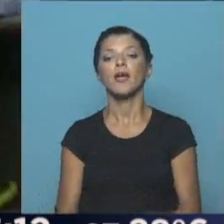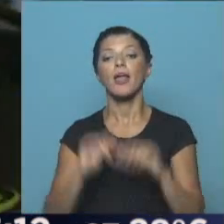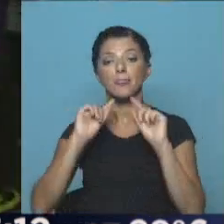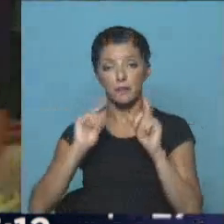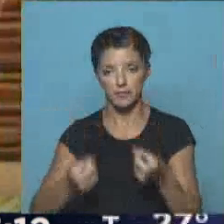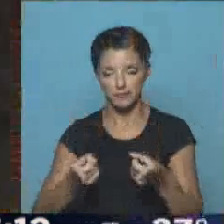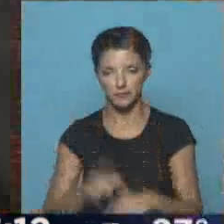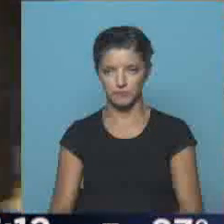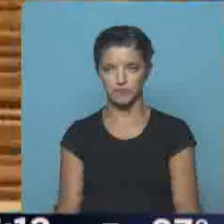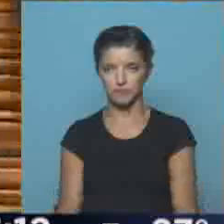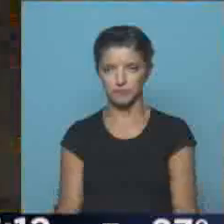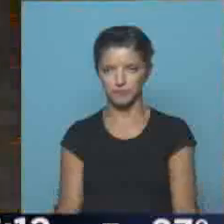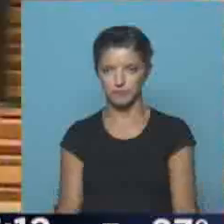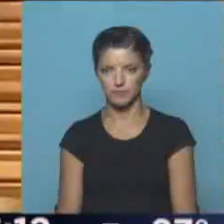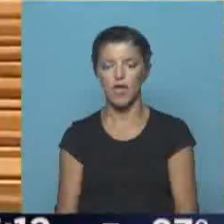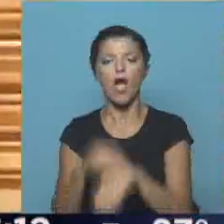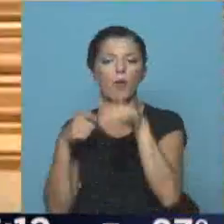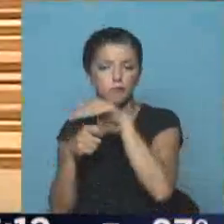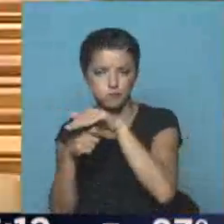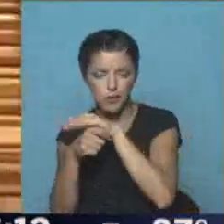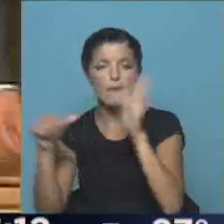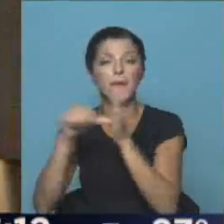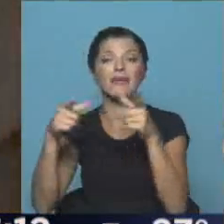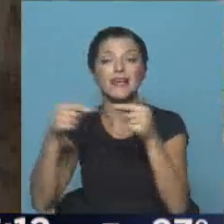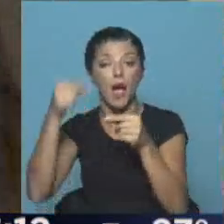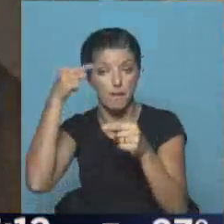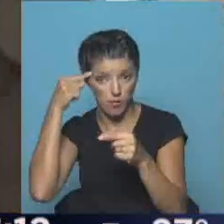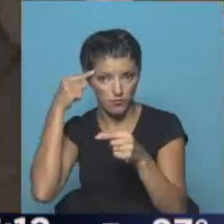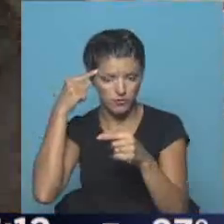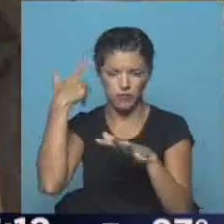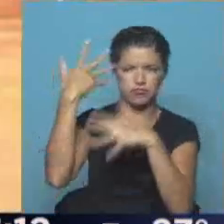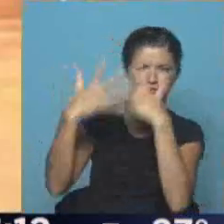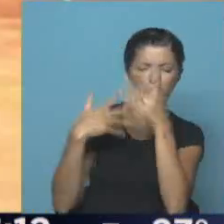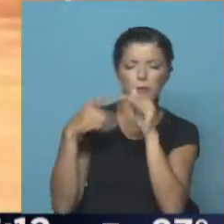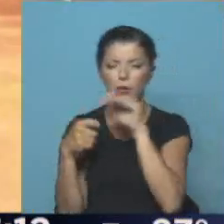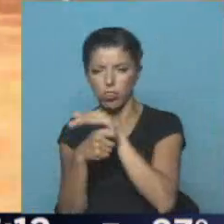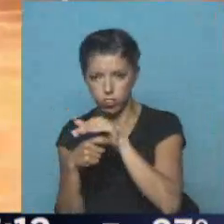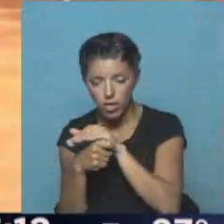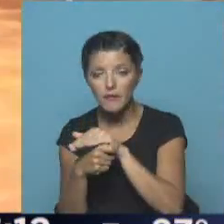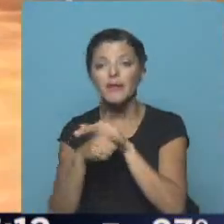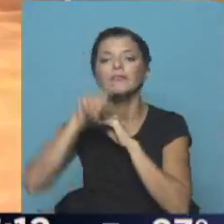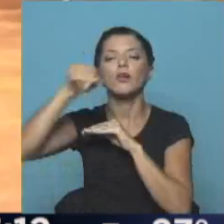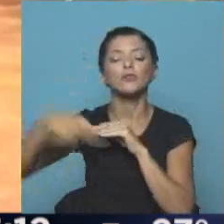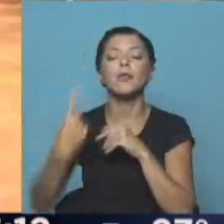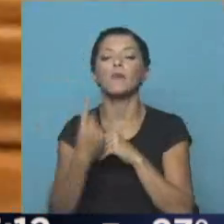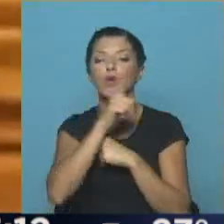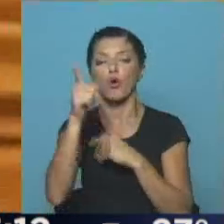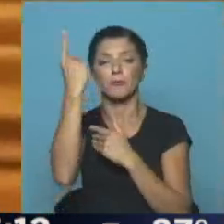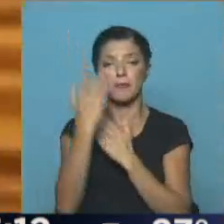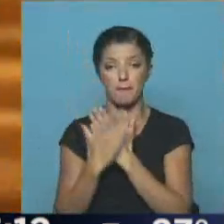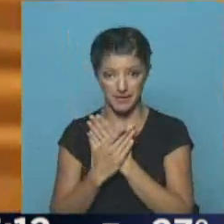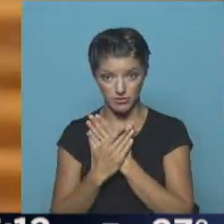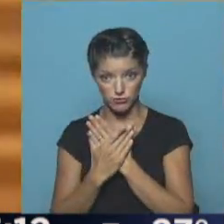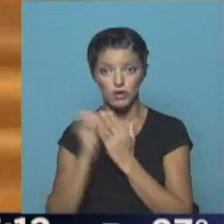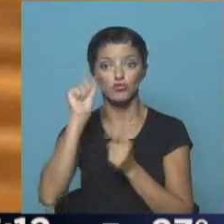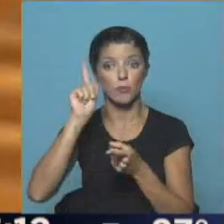volvamos, corrupción en Japón. Un escándalo por tráfico de influencias amenaza al primer ministro Shinzo Abe y a